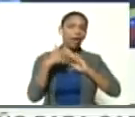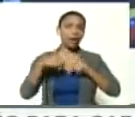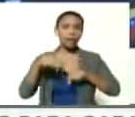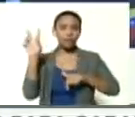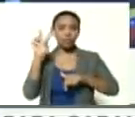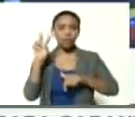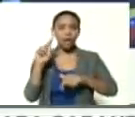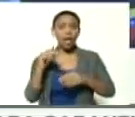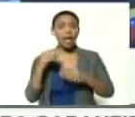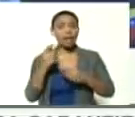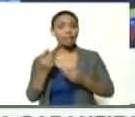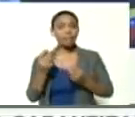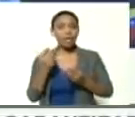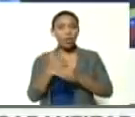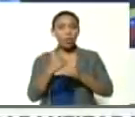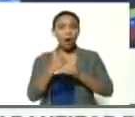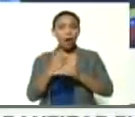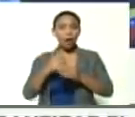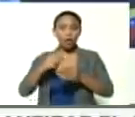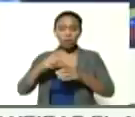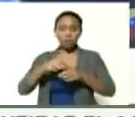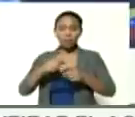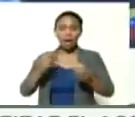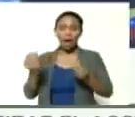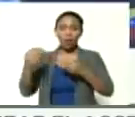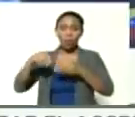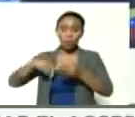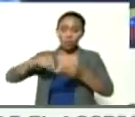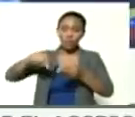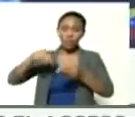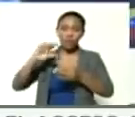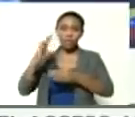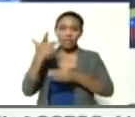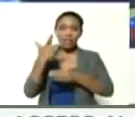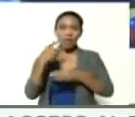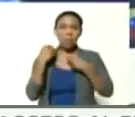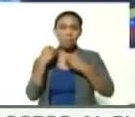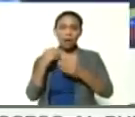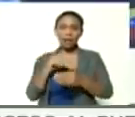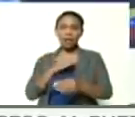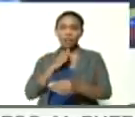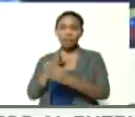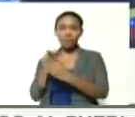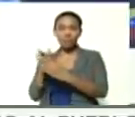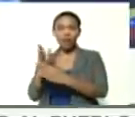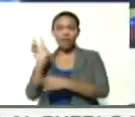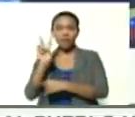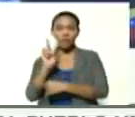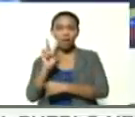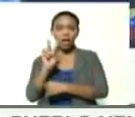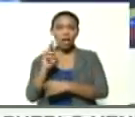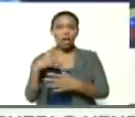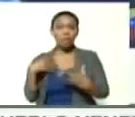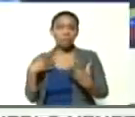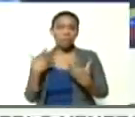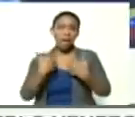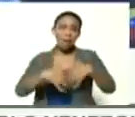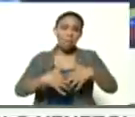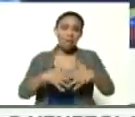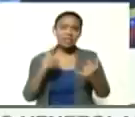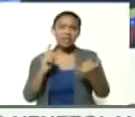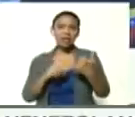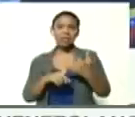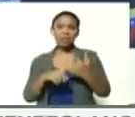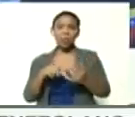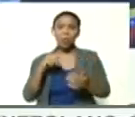tercerizar? Contratar a un tercero, a otra persona para que ataque Venezuela. Bien sea una compañía, ¿cómo